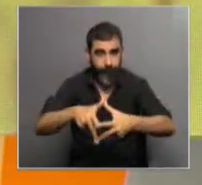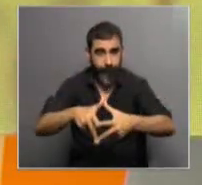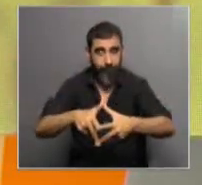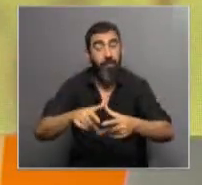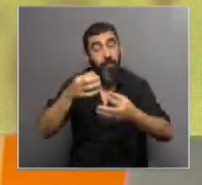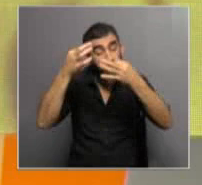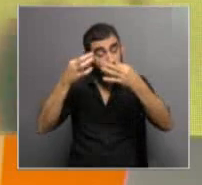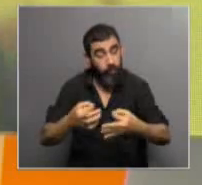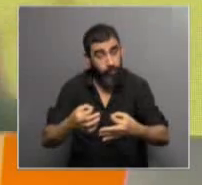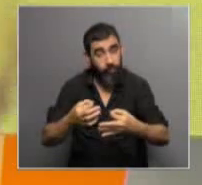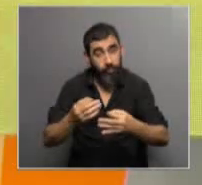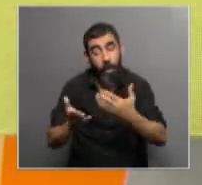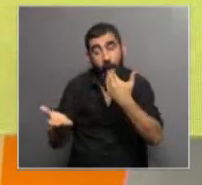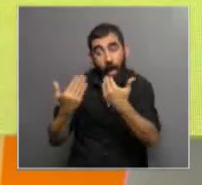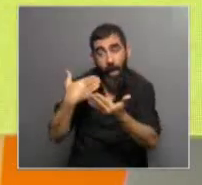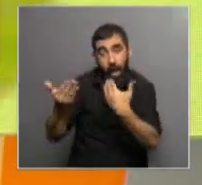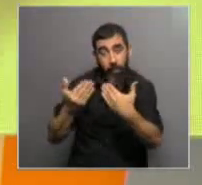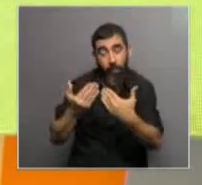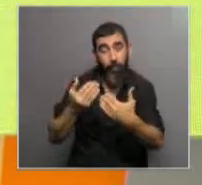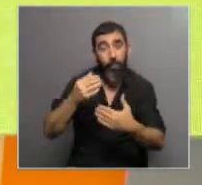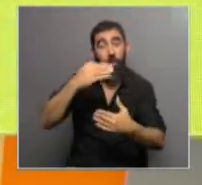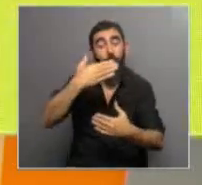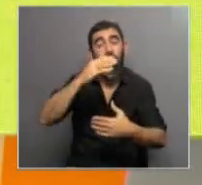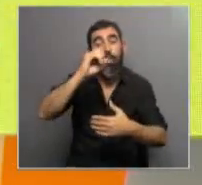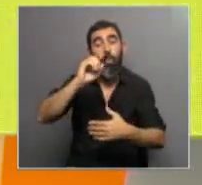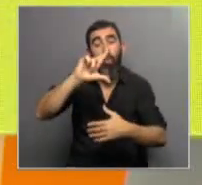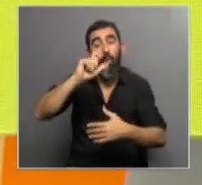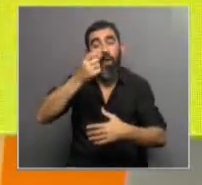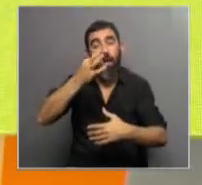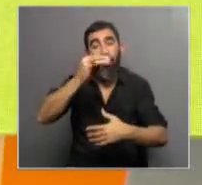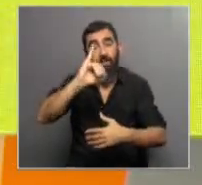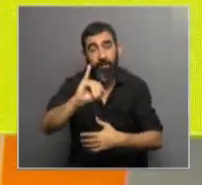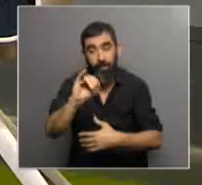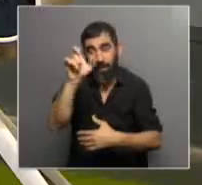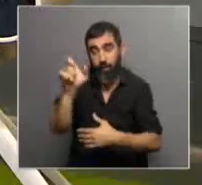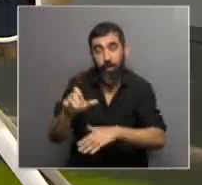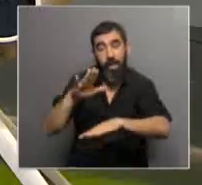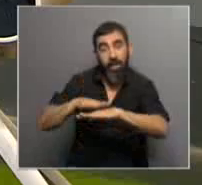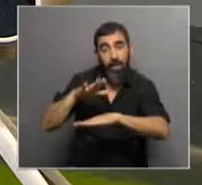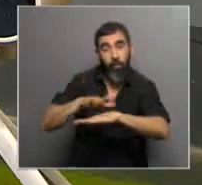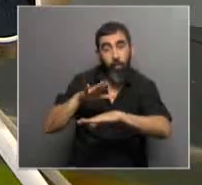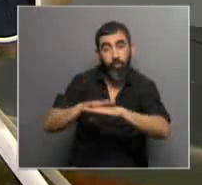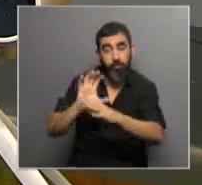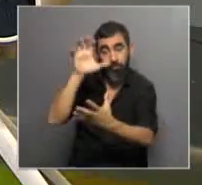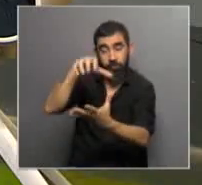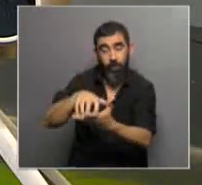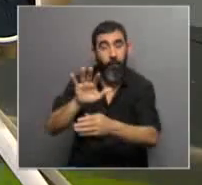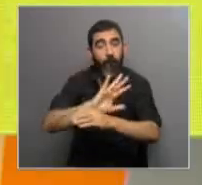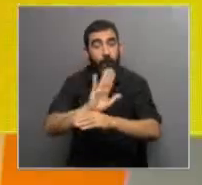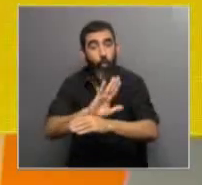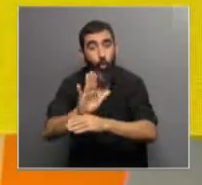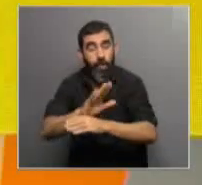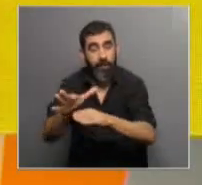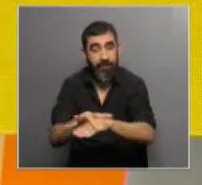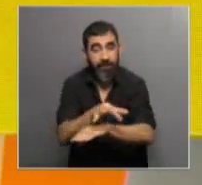justamente fuimos a hablar con mariela bolatti que ella es es la encargada de la unidad de biología celular